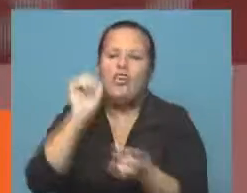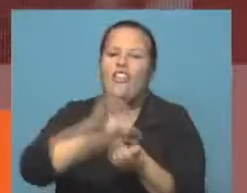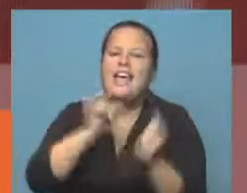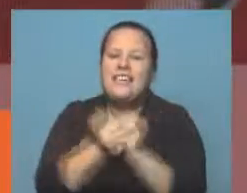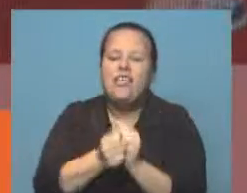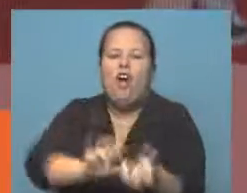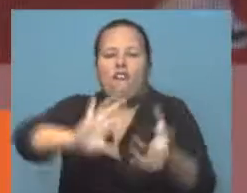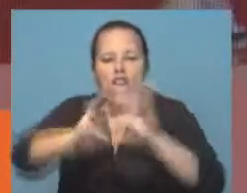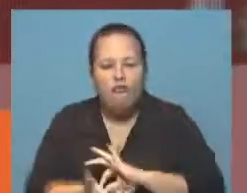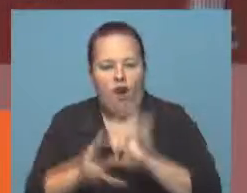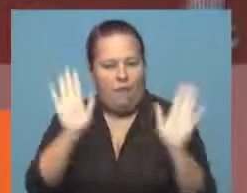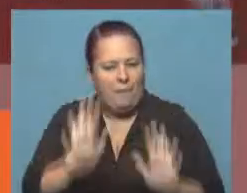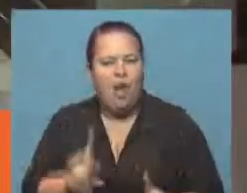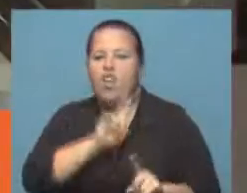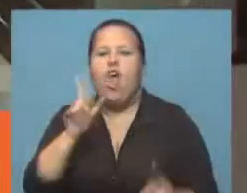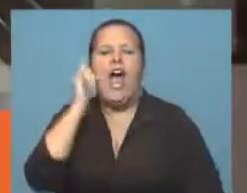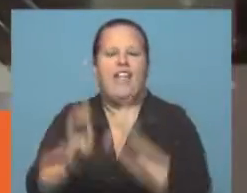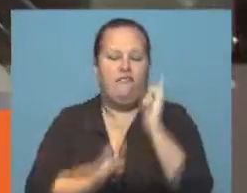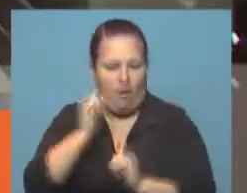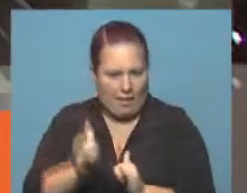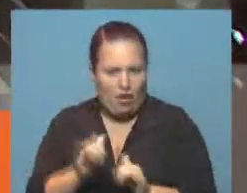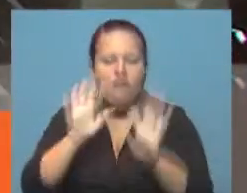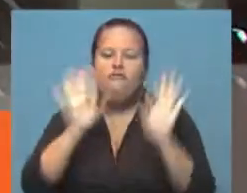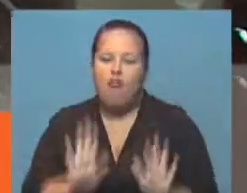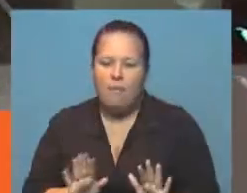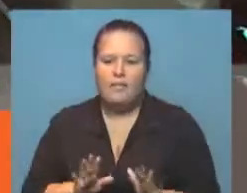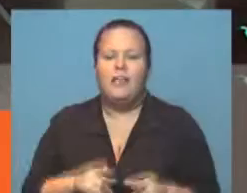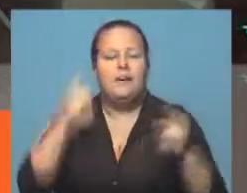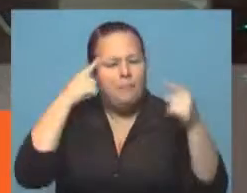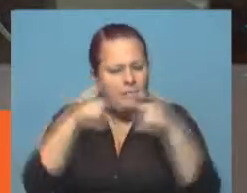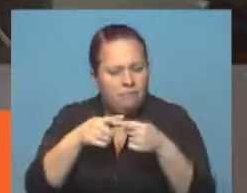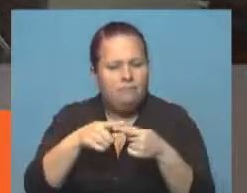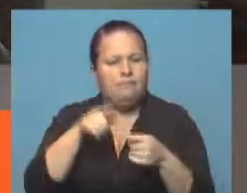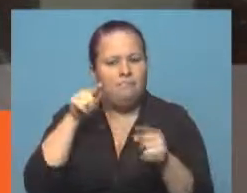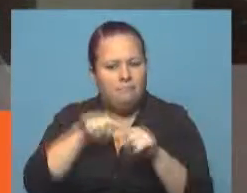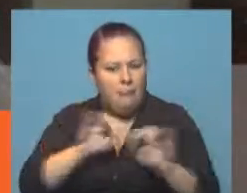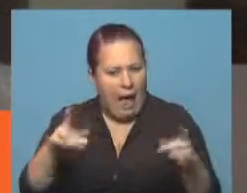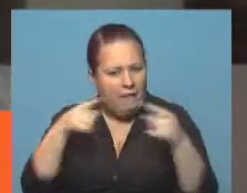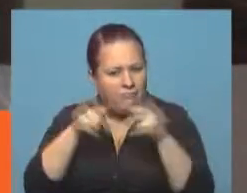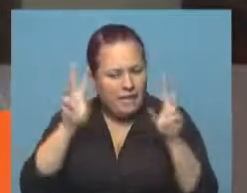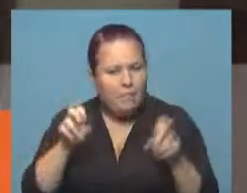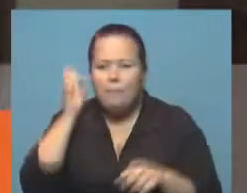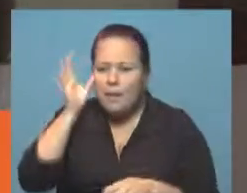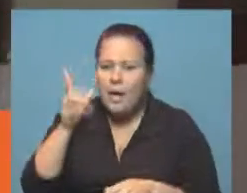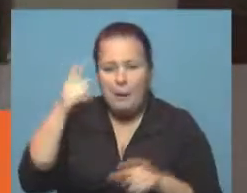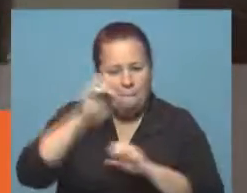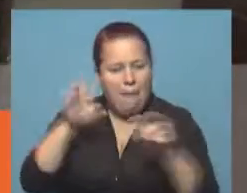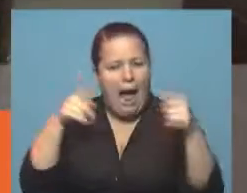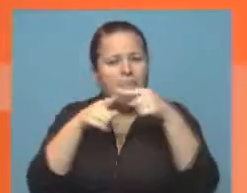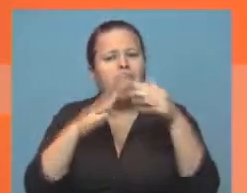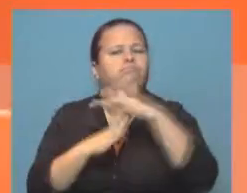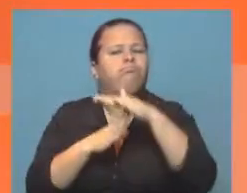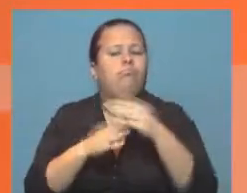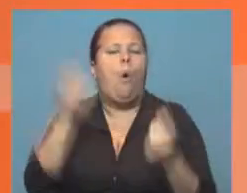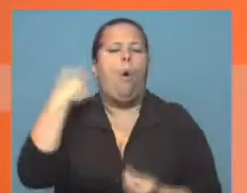la formación, no la información, la formación. ¿Quedó mal puesto el eje? ¿Perdón? Sí, quedó mal puesto el eje,